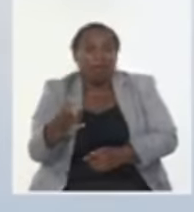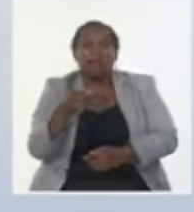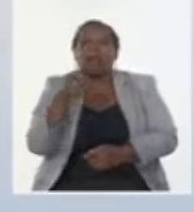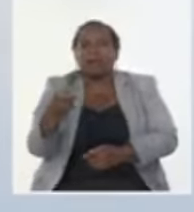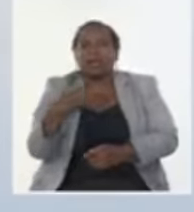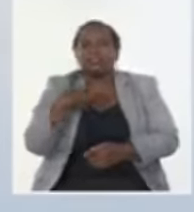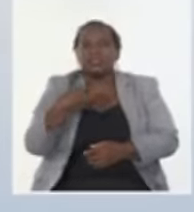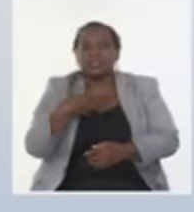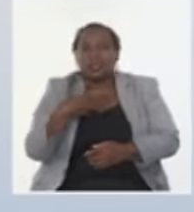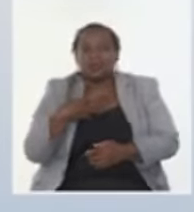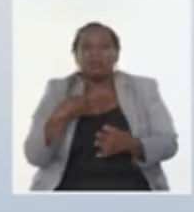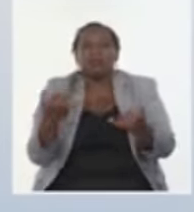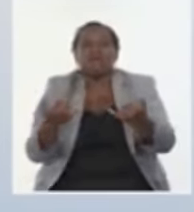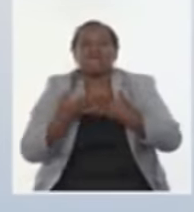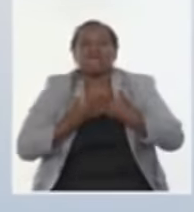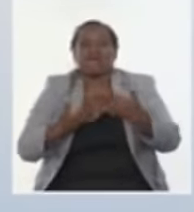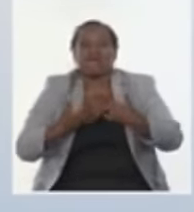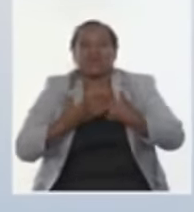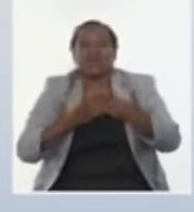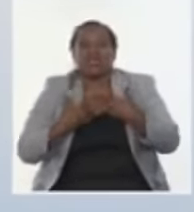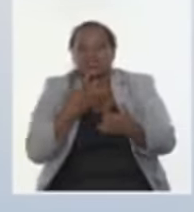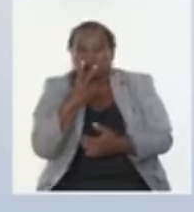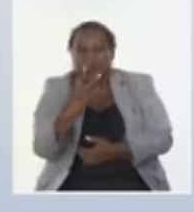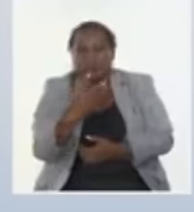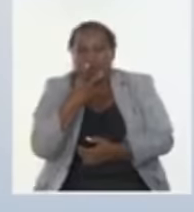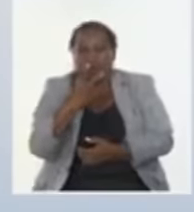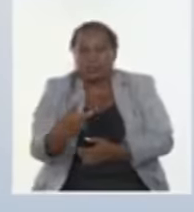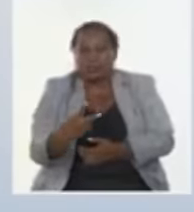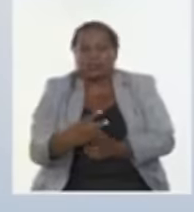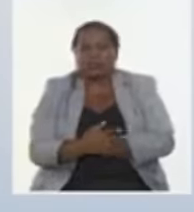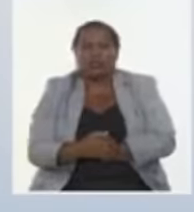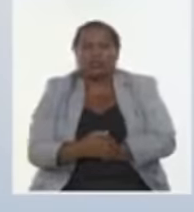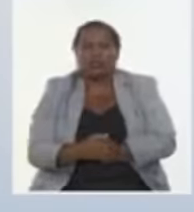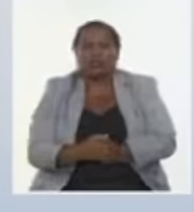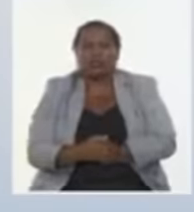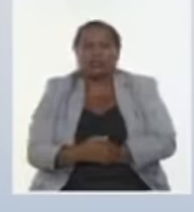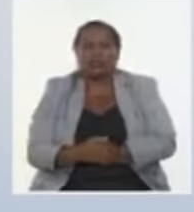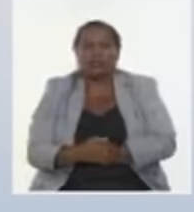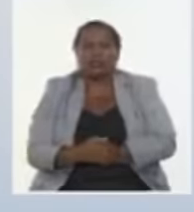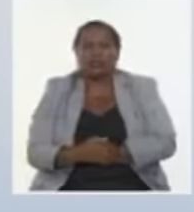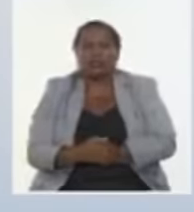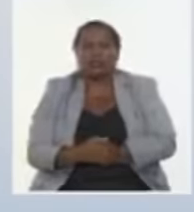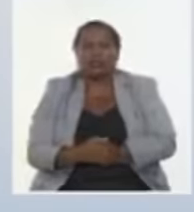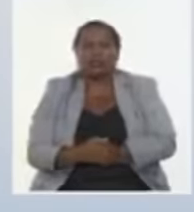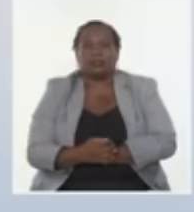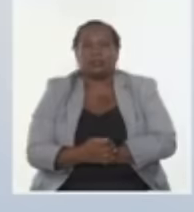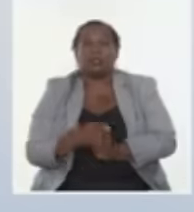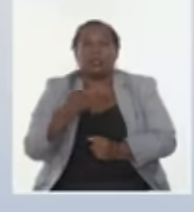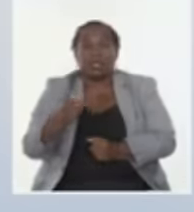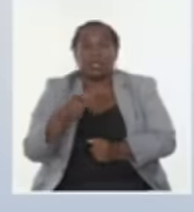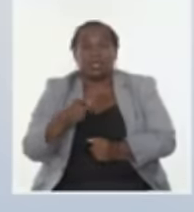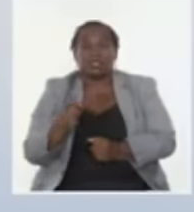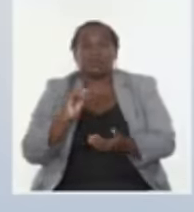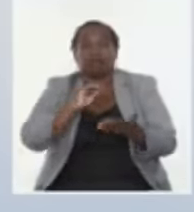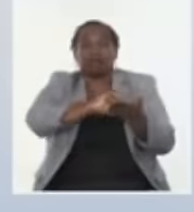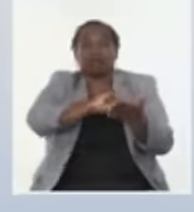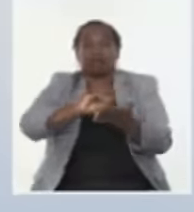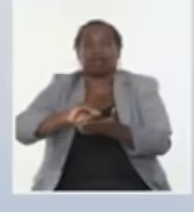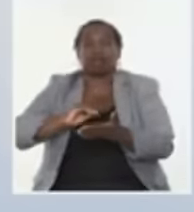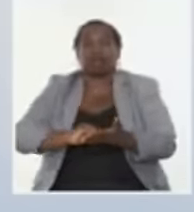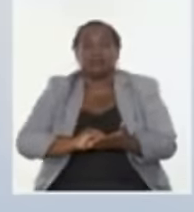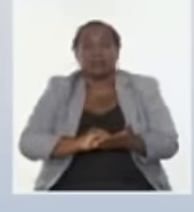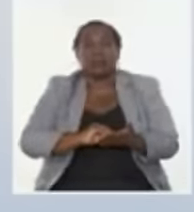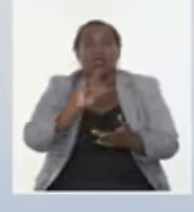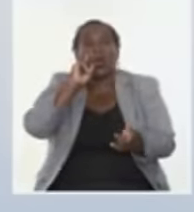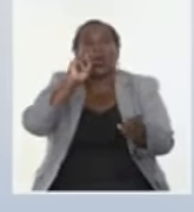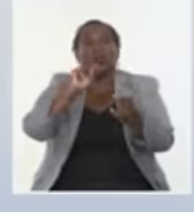información integral para atender sus causas y consecuencias, en correspondencia con la implementación de los